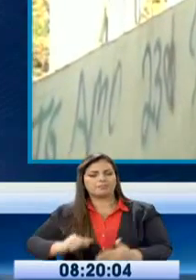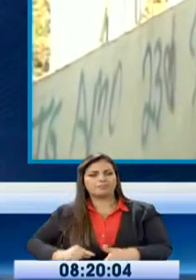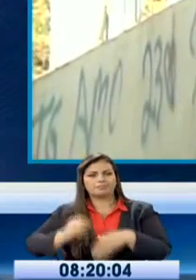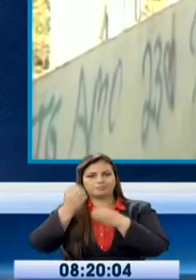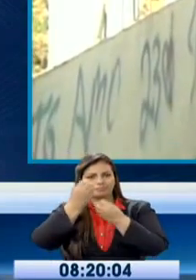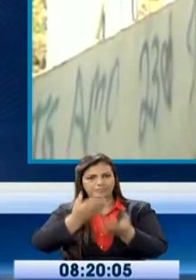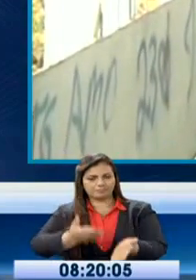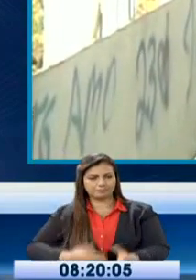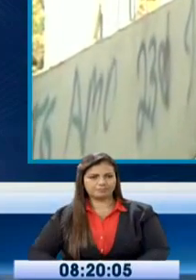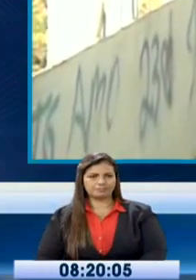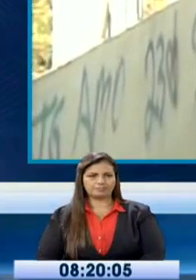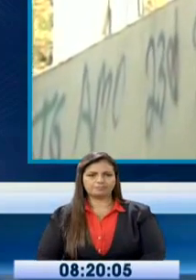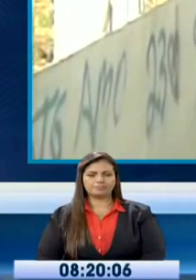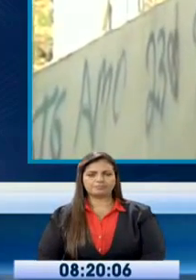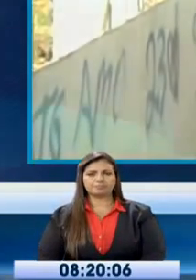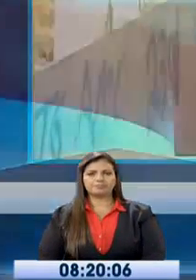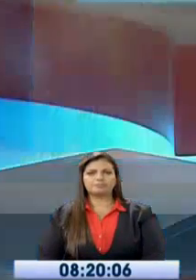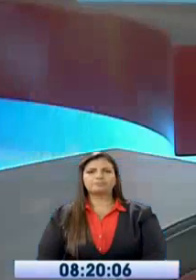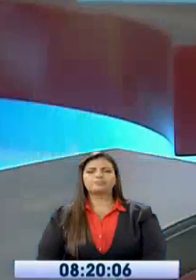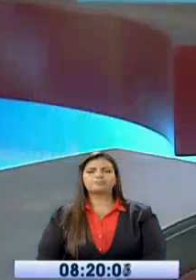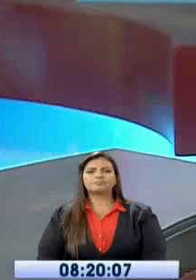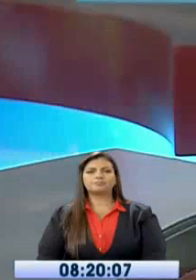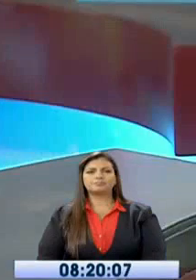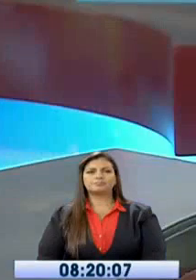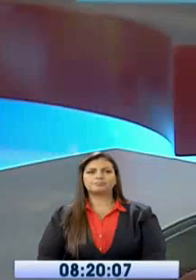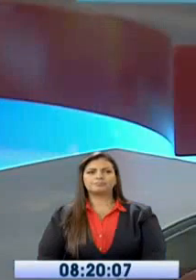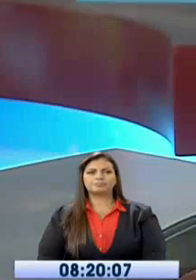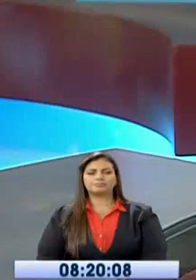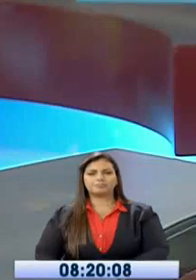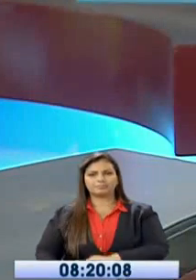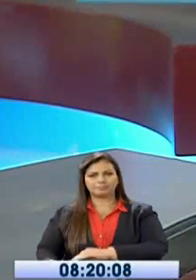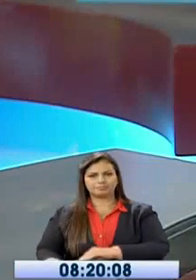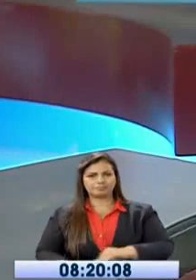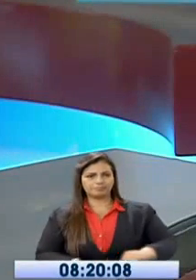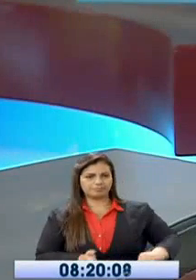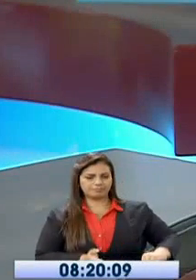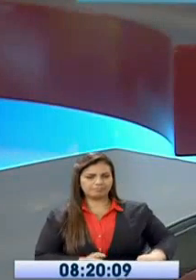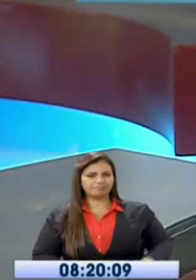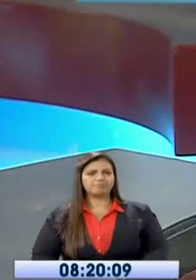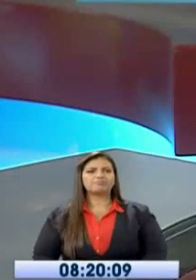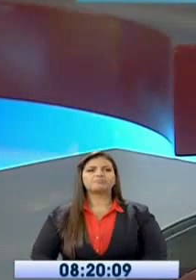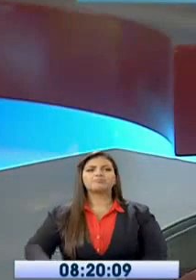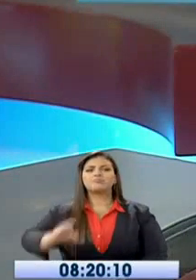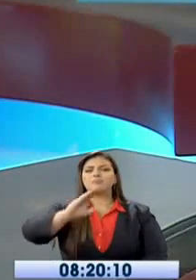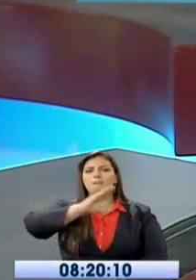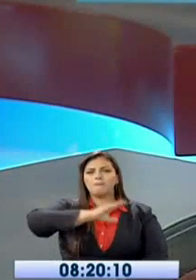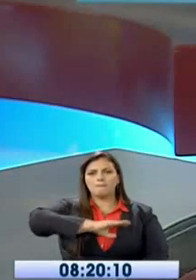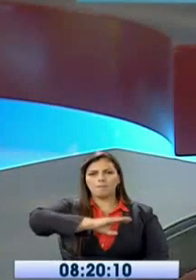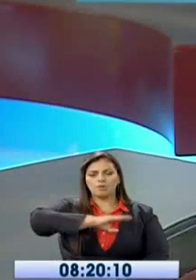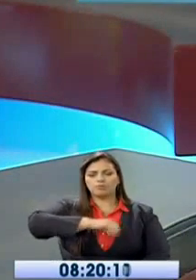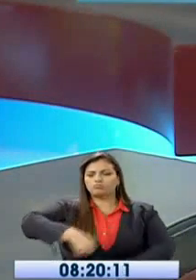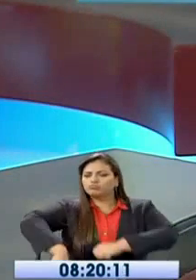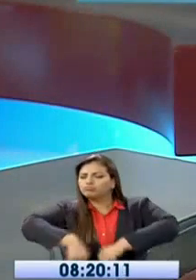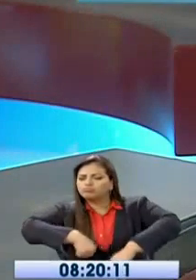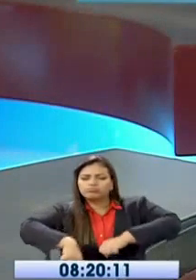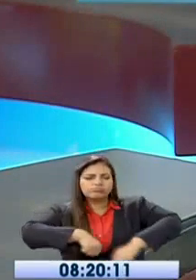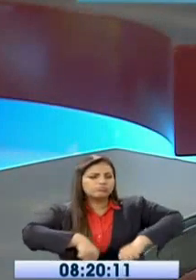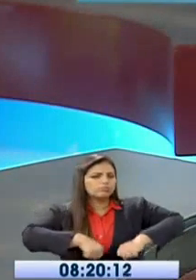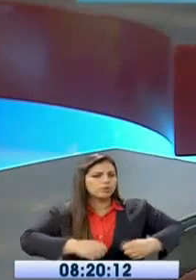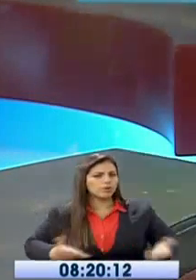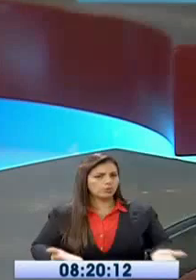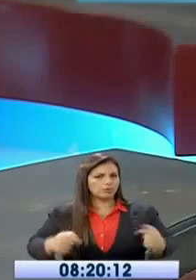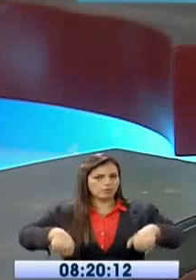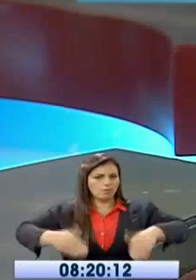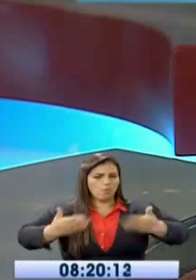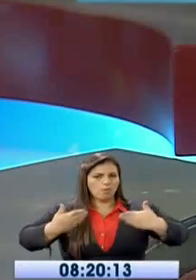más. Claro que sí, vamos con más. La policía descubrió un posible desguazadero de motos en el norte de Guayaquil. Escuchen bien,